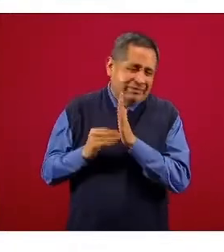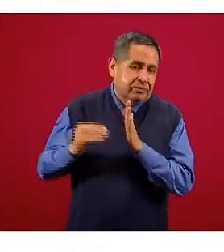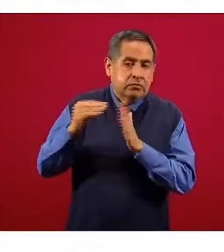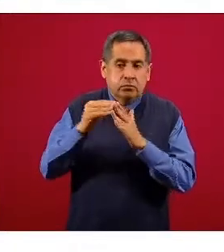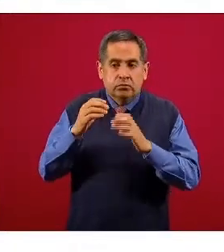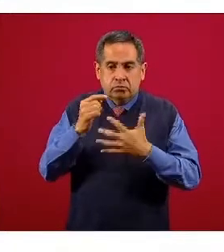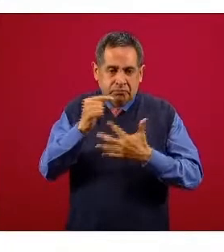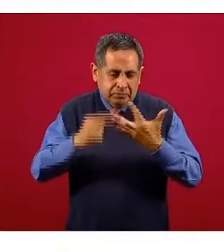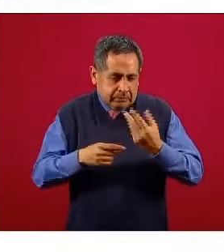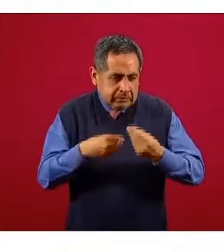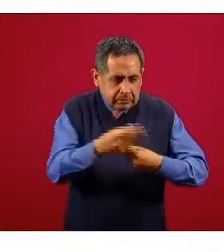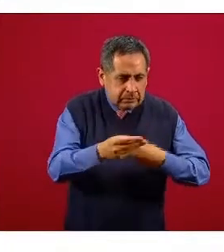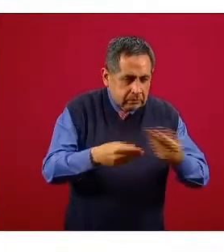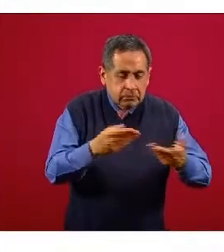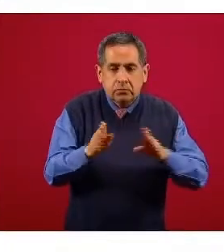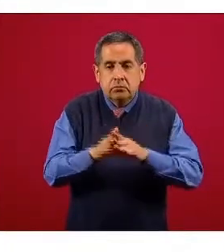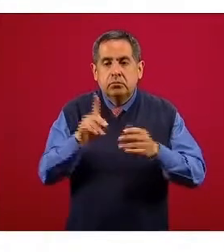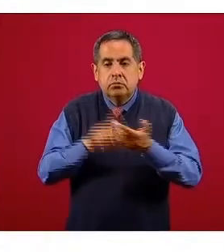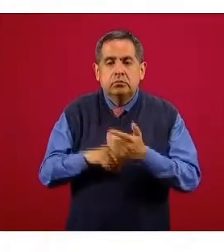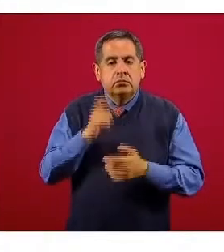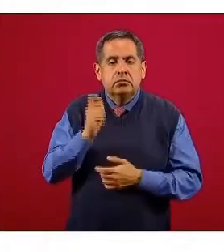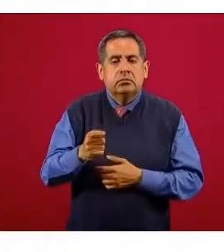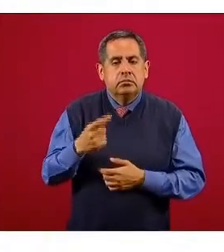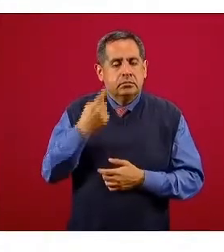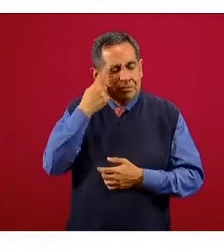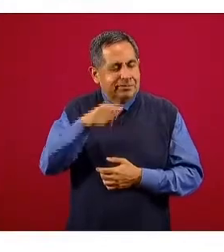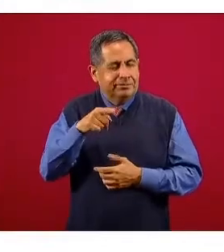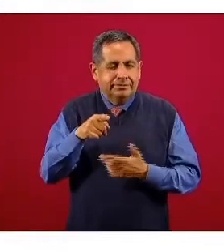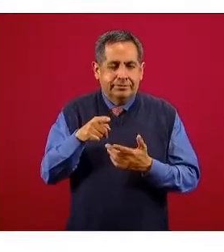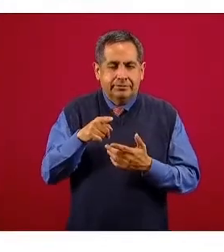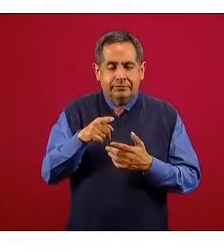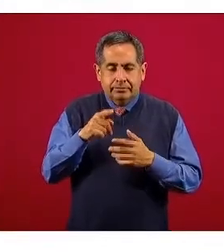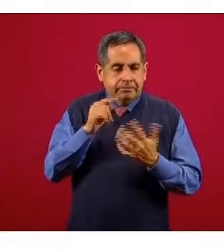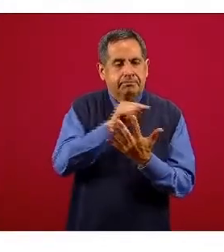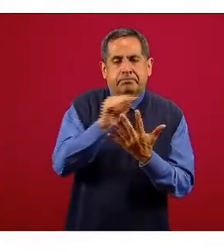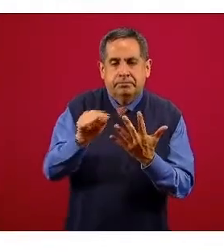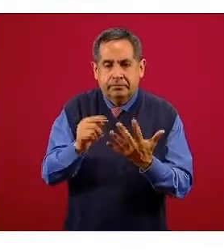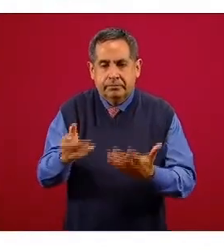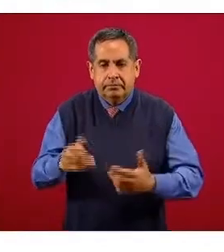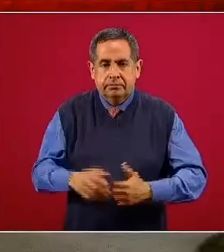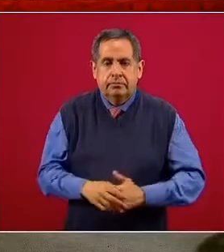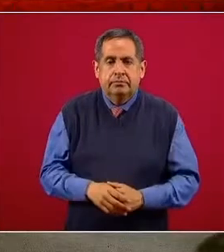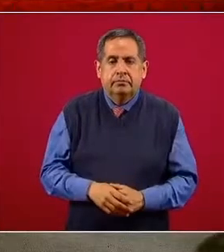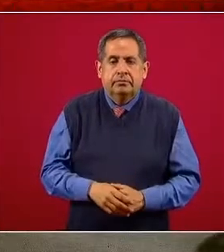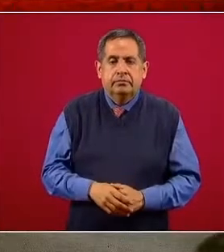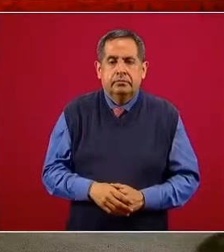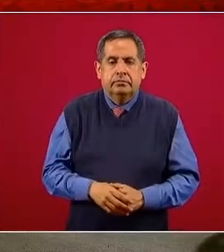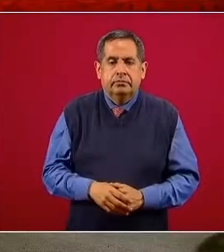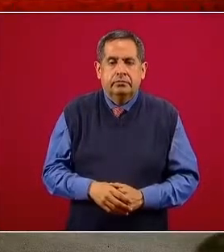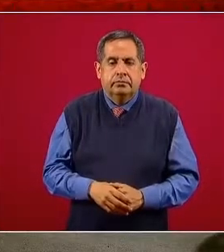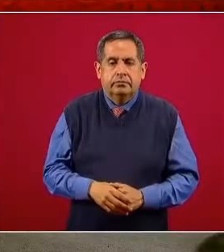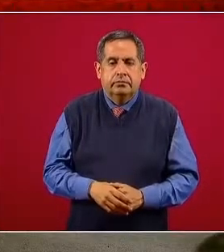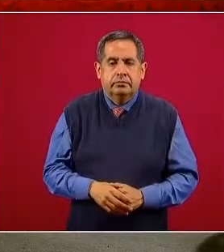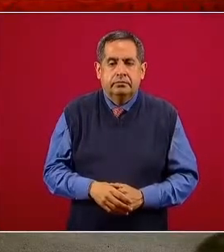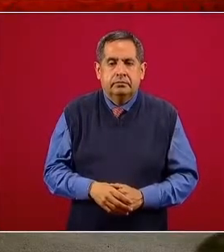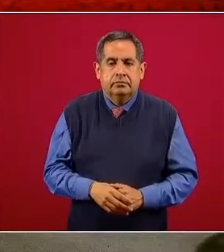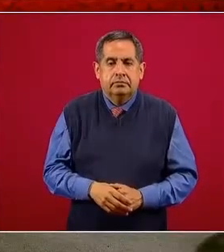salud. ¿En qué rubros se identifican? Siguiente, por favor.